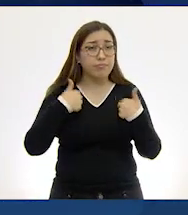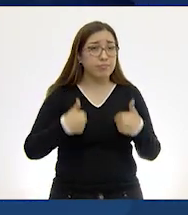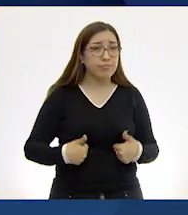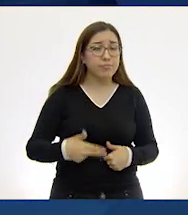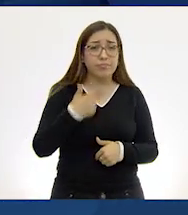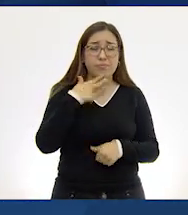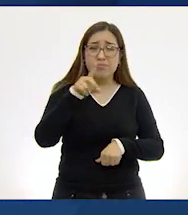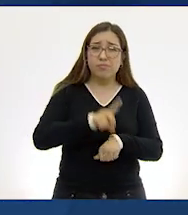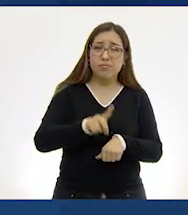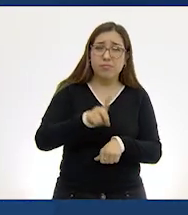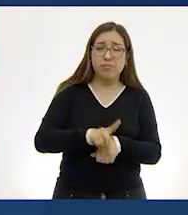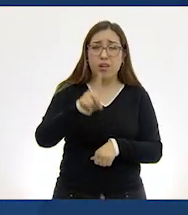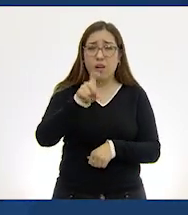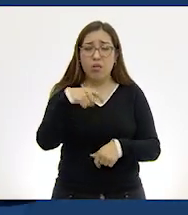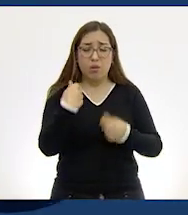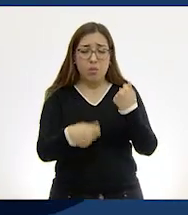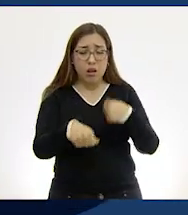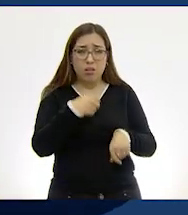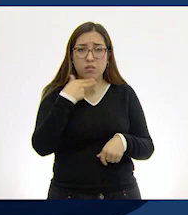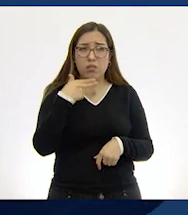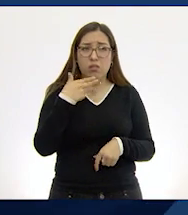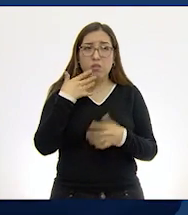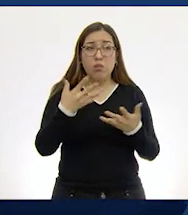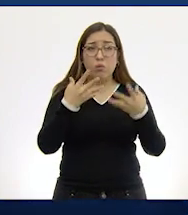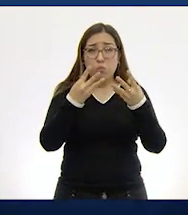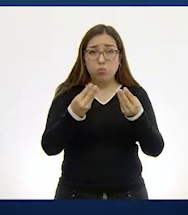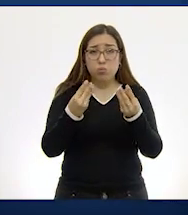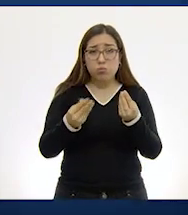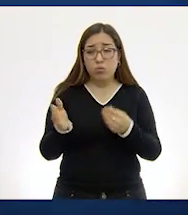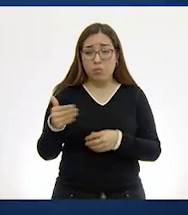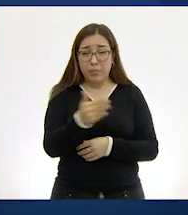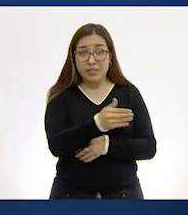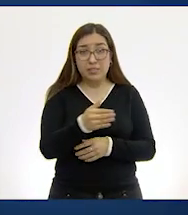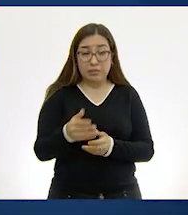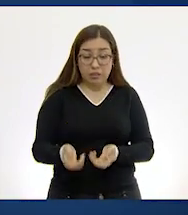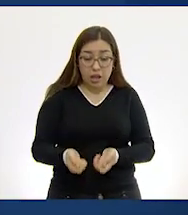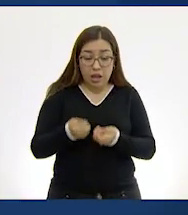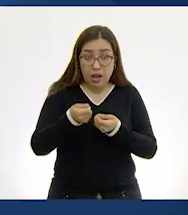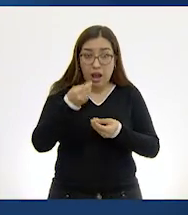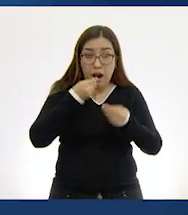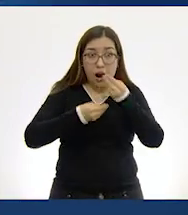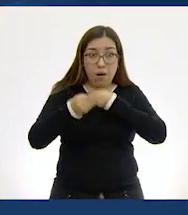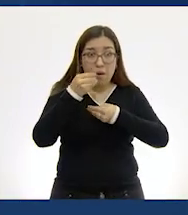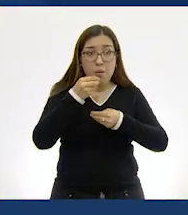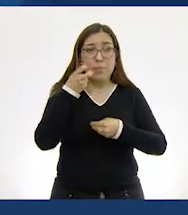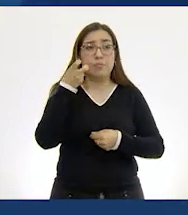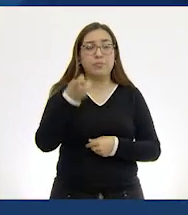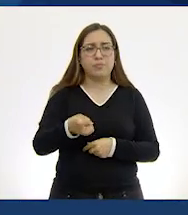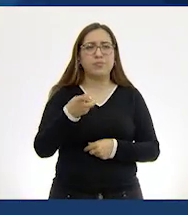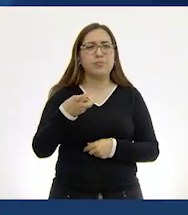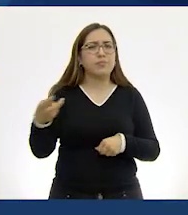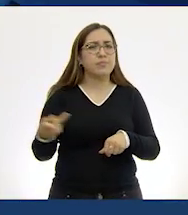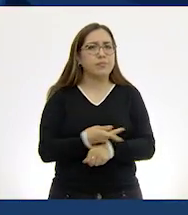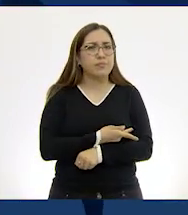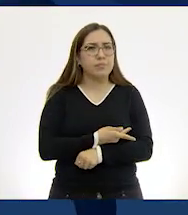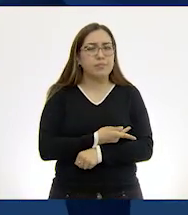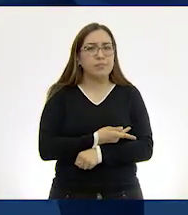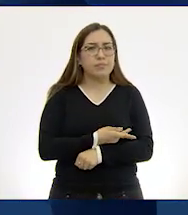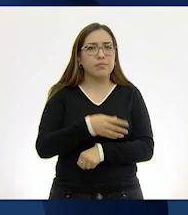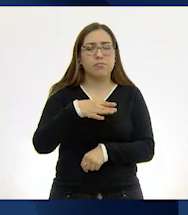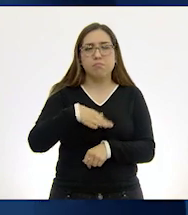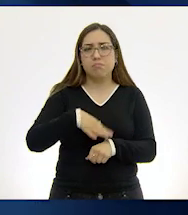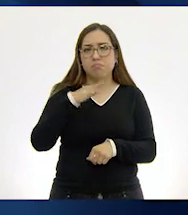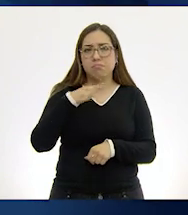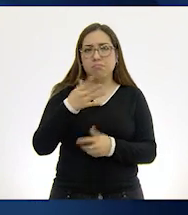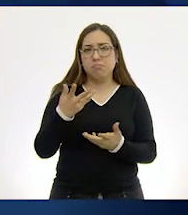comida que comemos. Muchos de los peces que consumimos nosotros están en un alto grado, están en la parte más arriba de la cadena trófica,